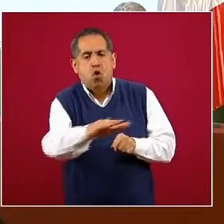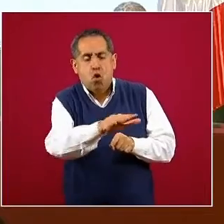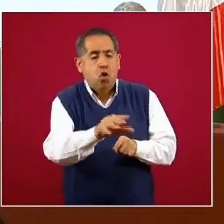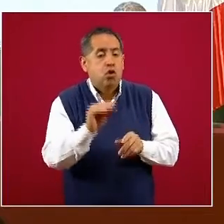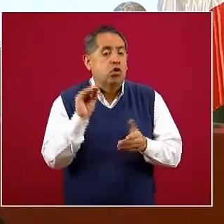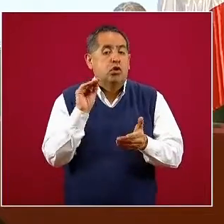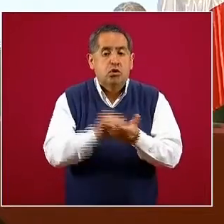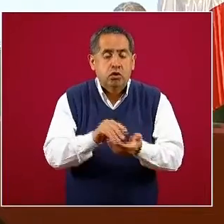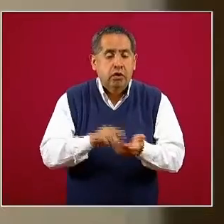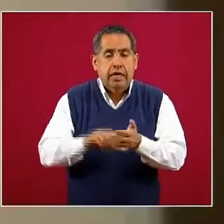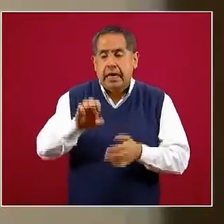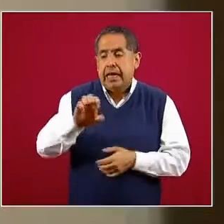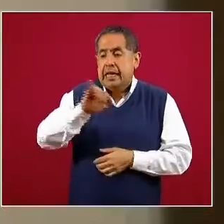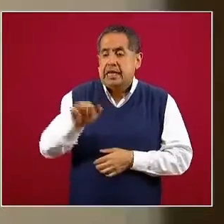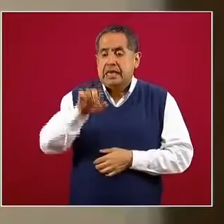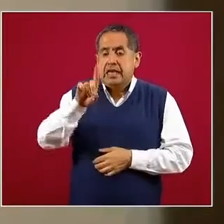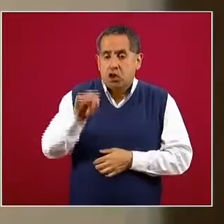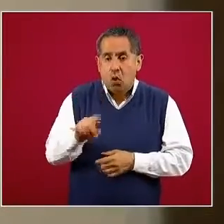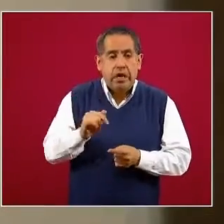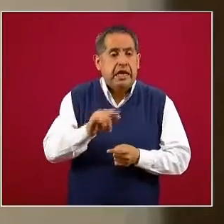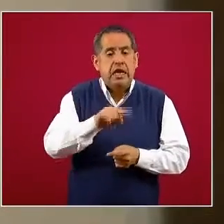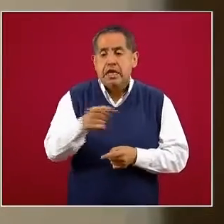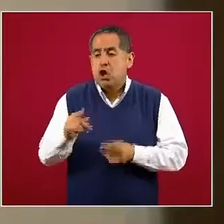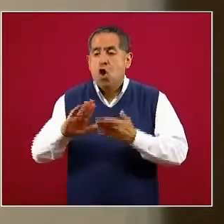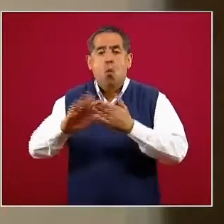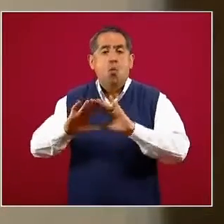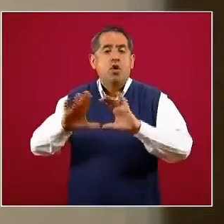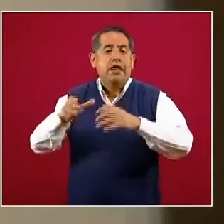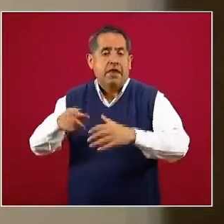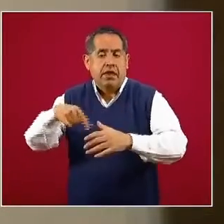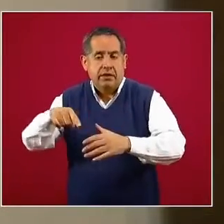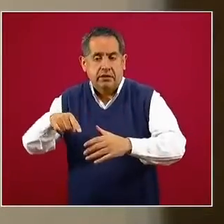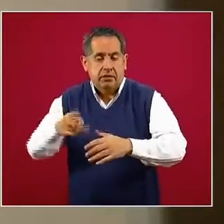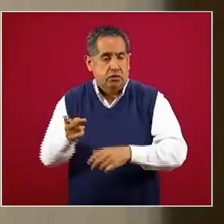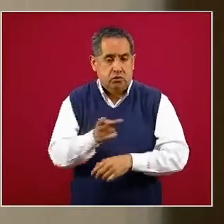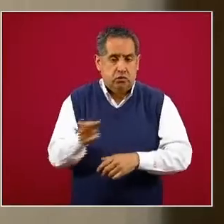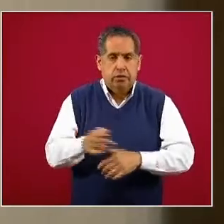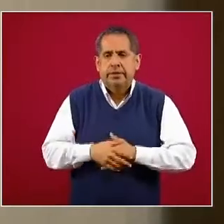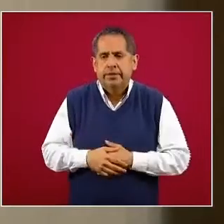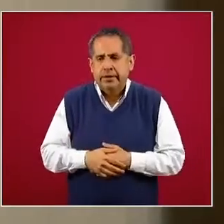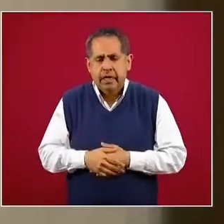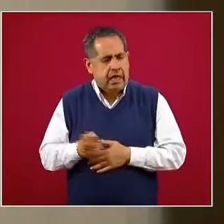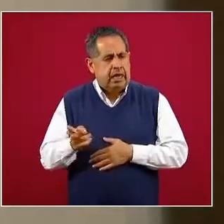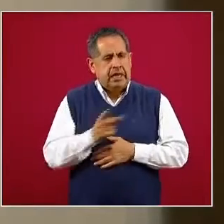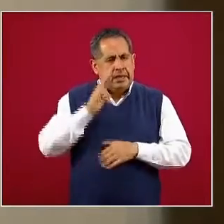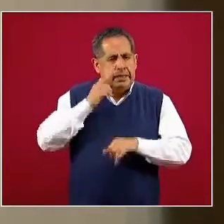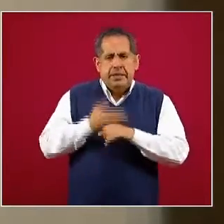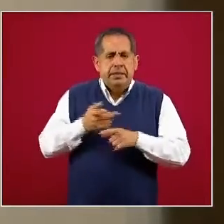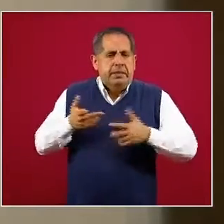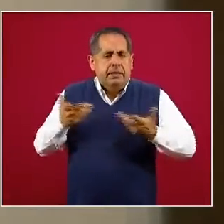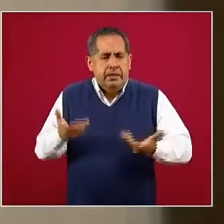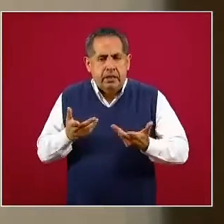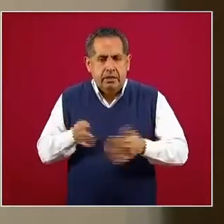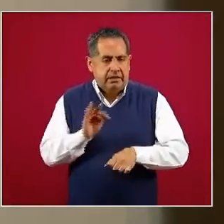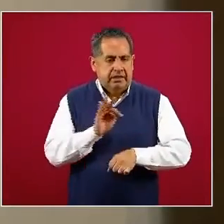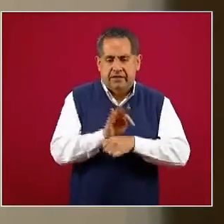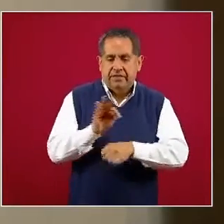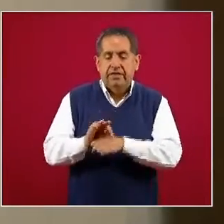en una perspectiva que puede ser de mediano y largo plazo y que no podemos dejar de continuar